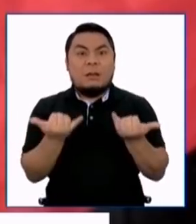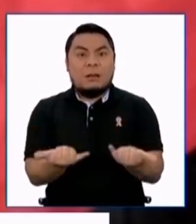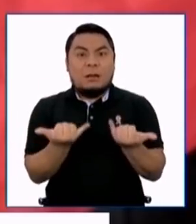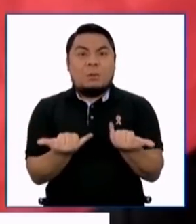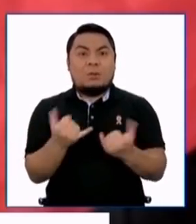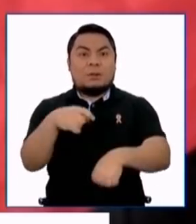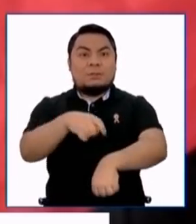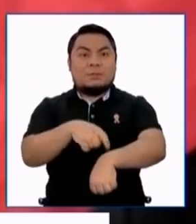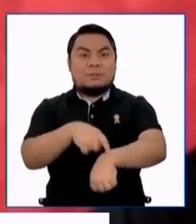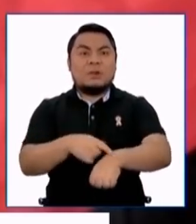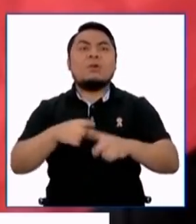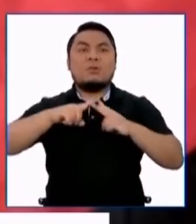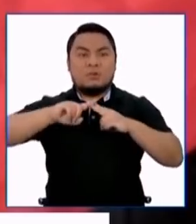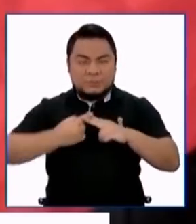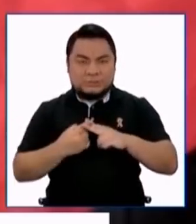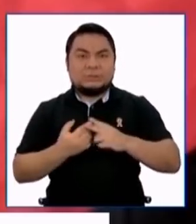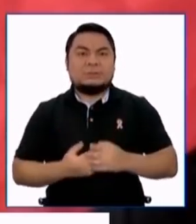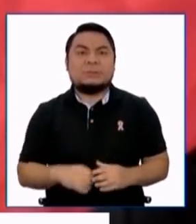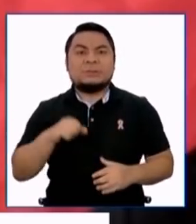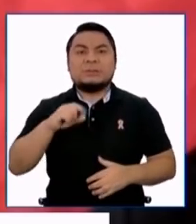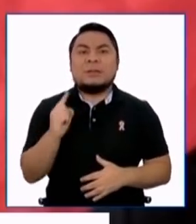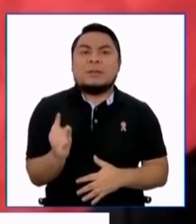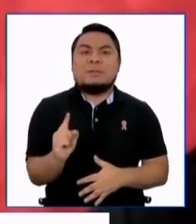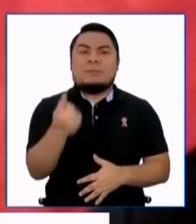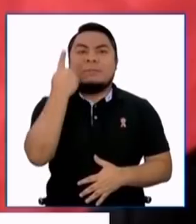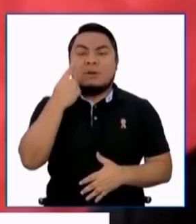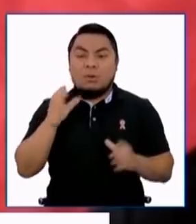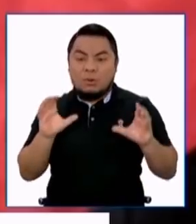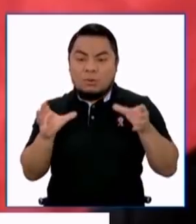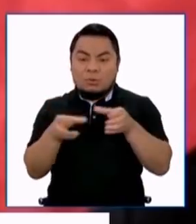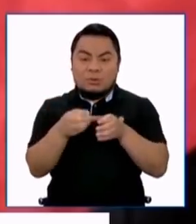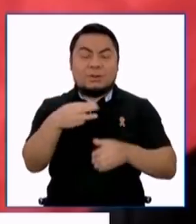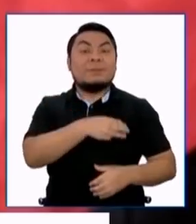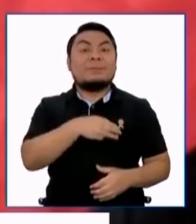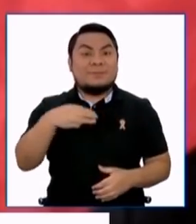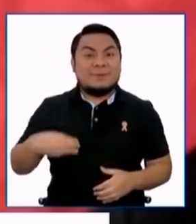mismo comenzaremos el primer Consejo de